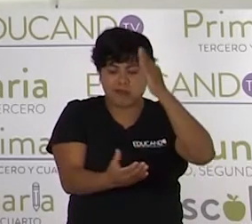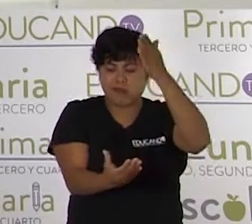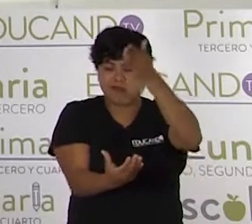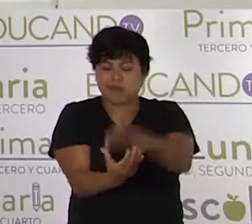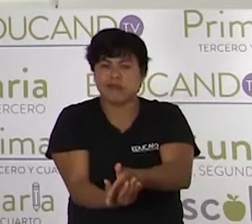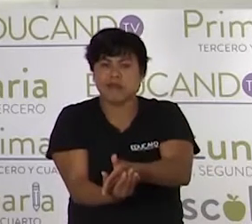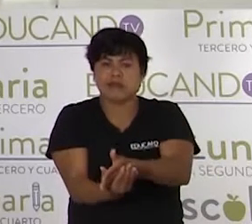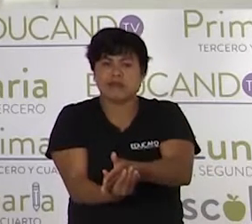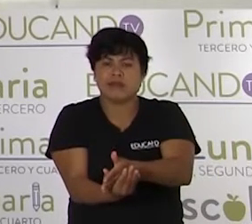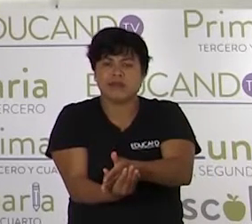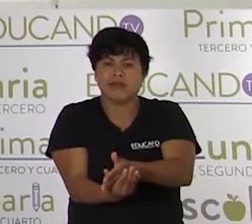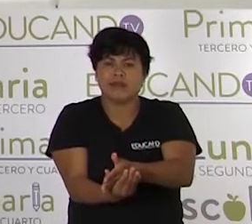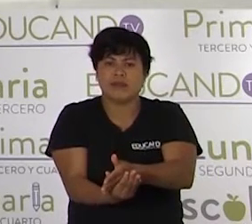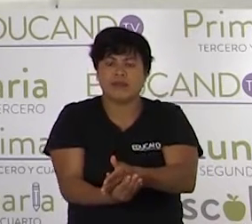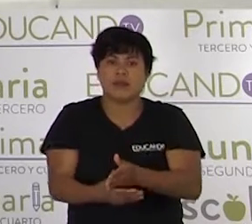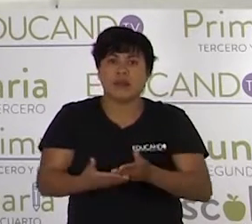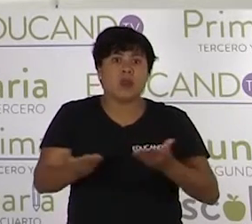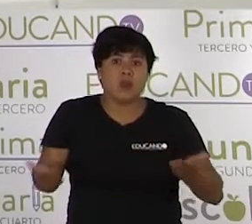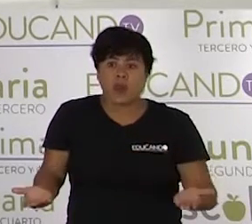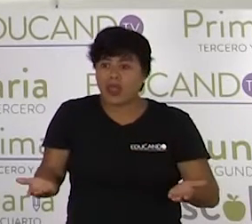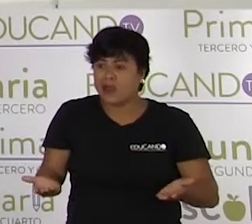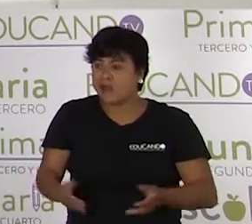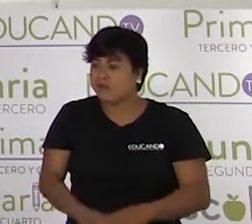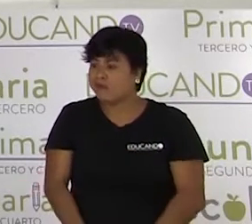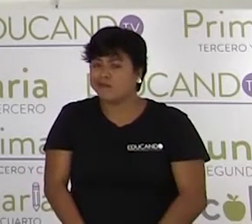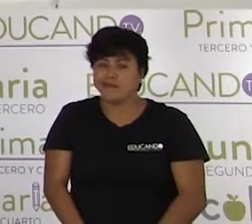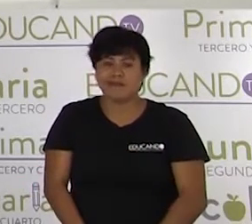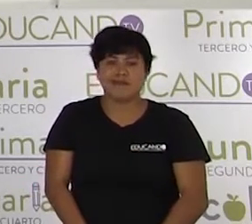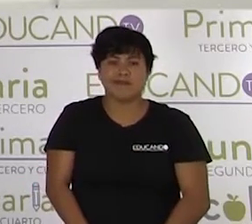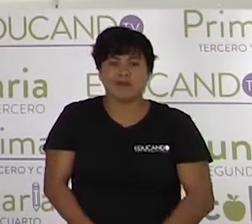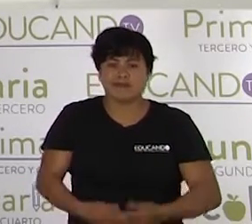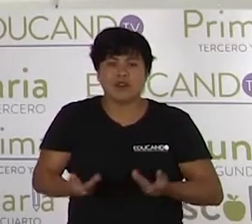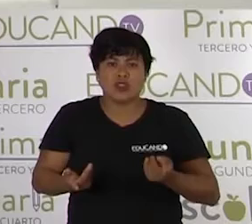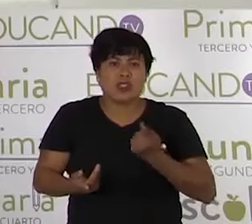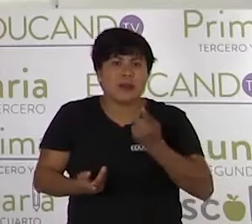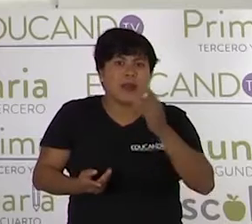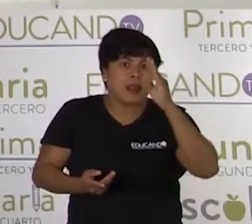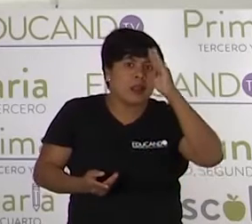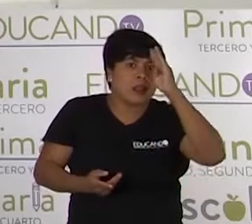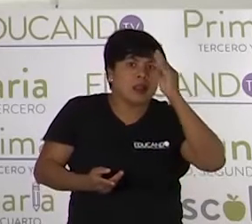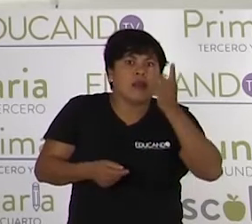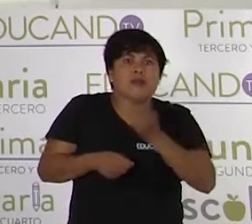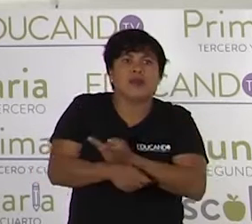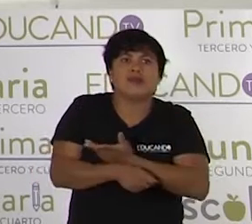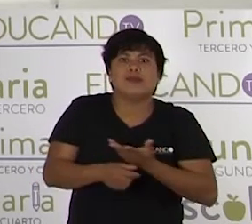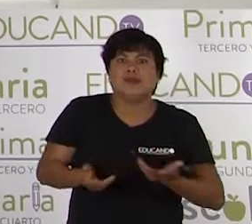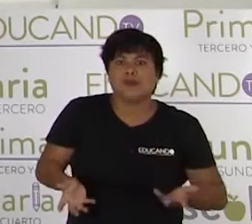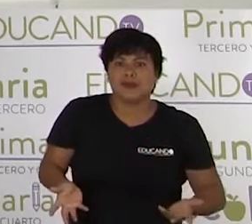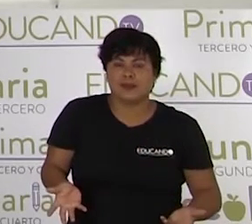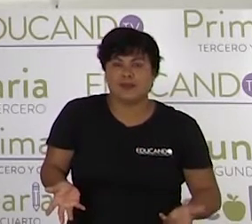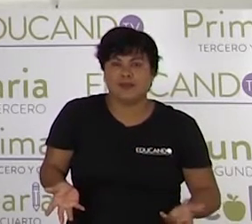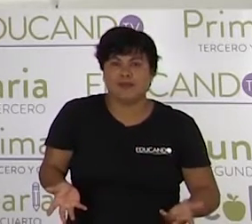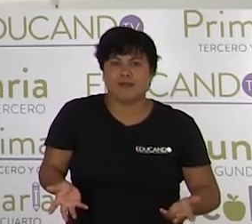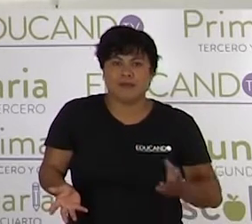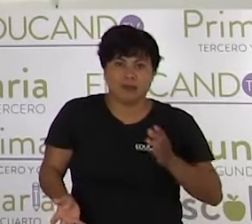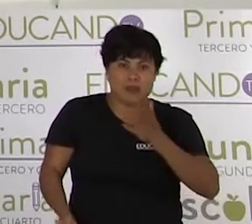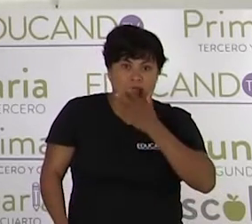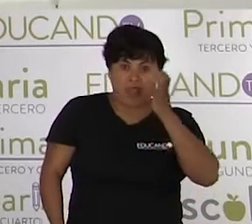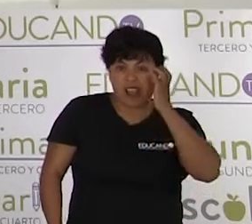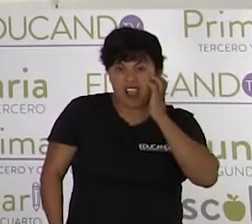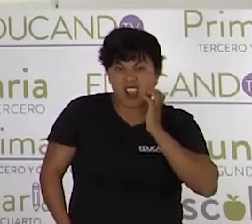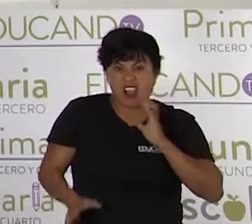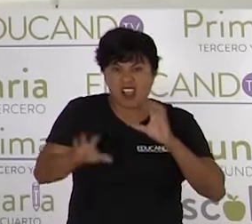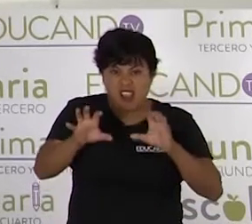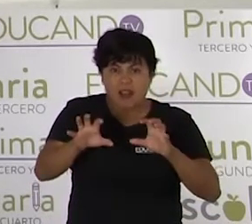tronco. Y ahora, ¿qué crees que suceda? El león